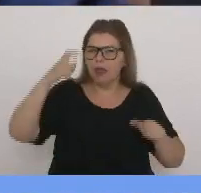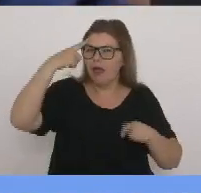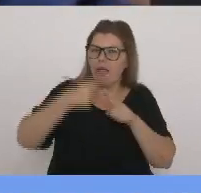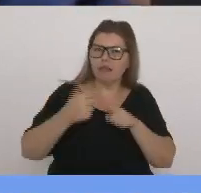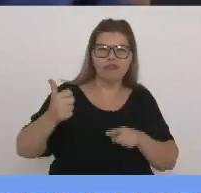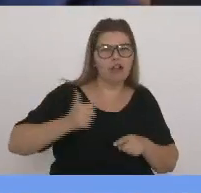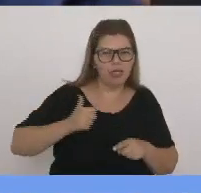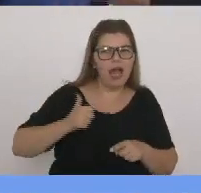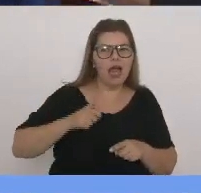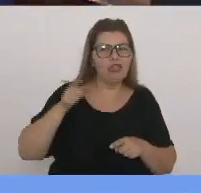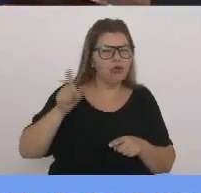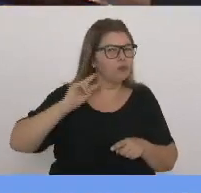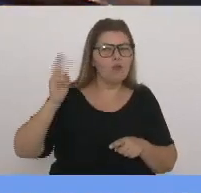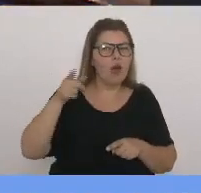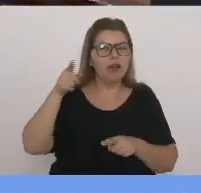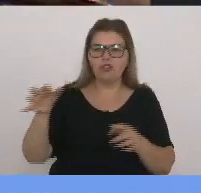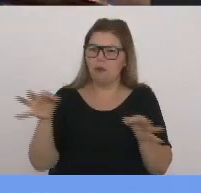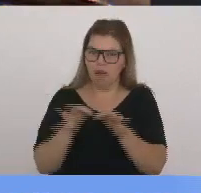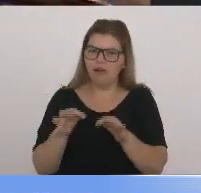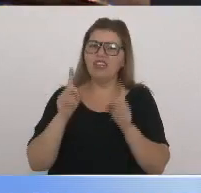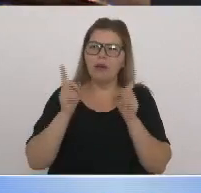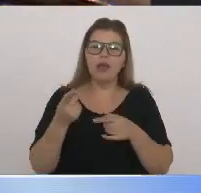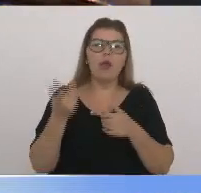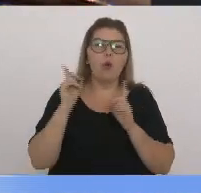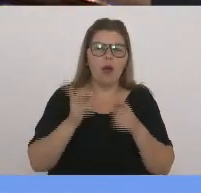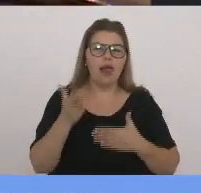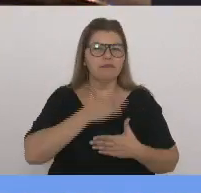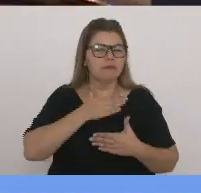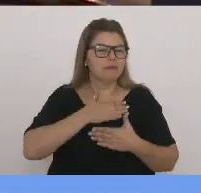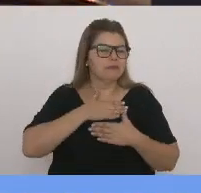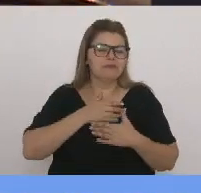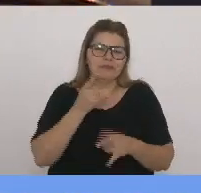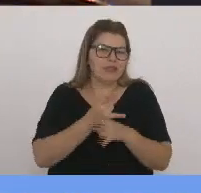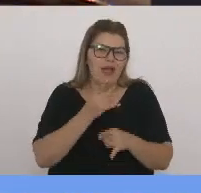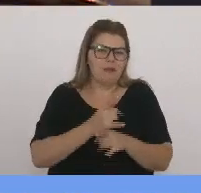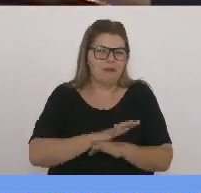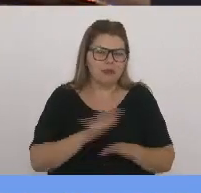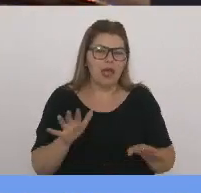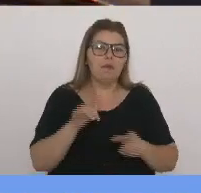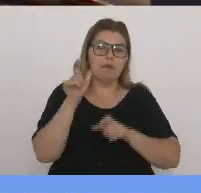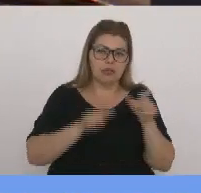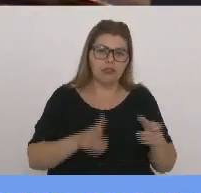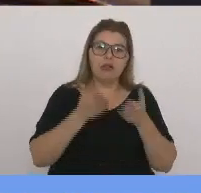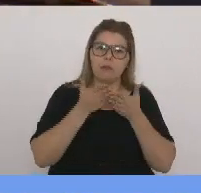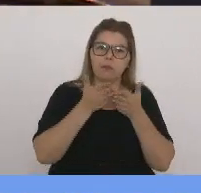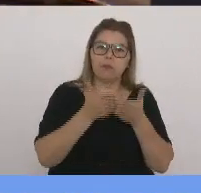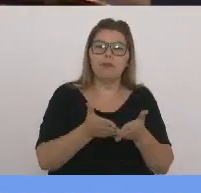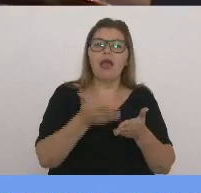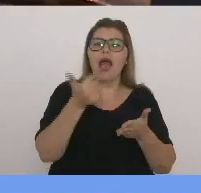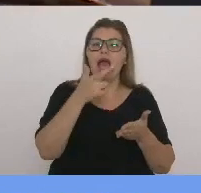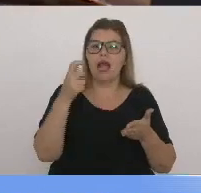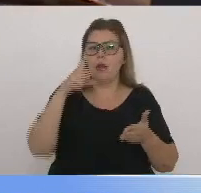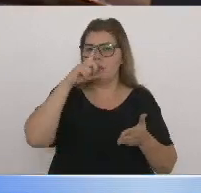quedaron para siempre allá y en nuestros corazones. Para los miembros de la Armada Argentina que navegaban en el Ara General Belgrano